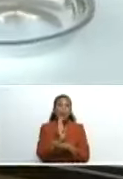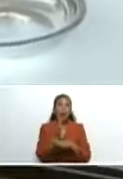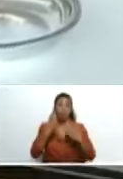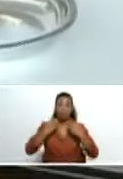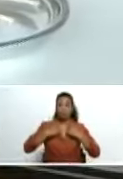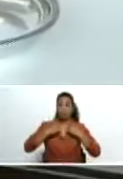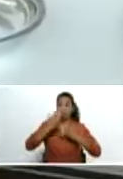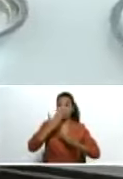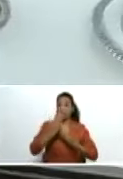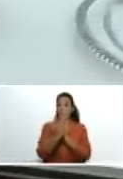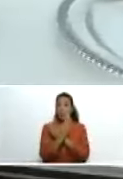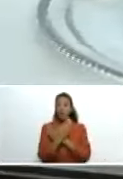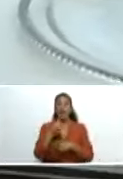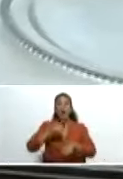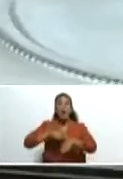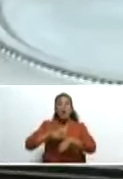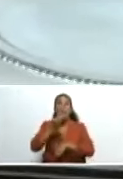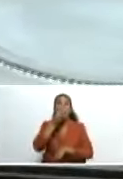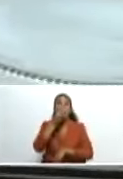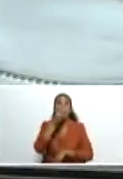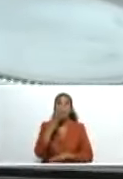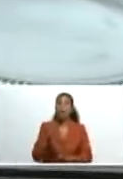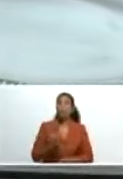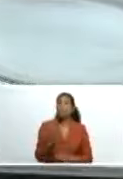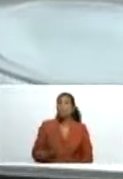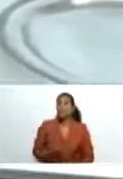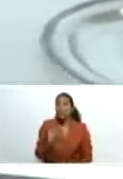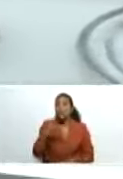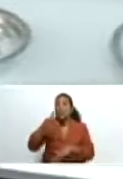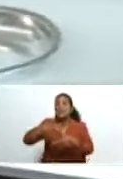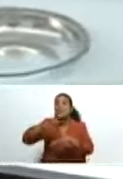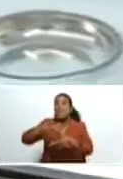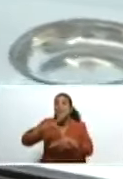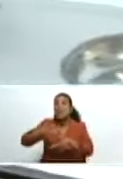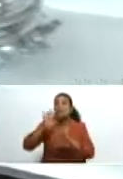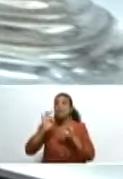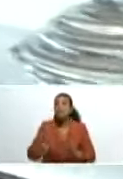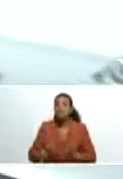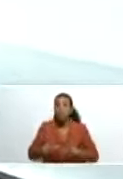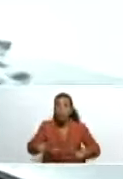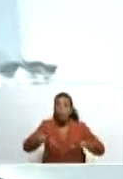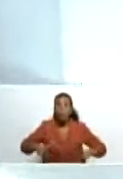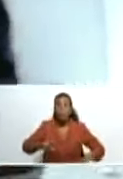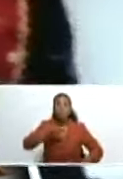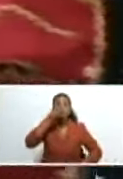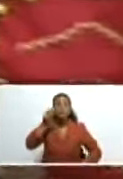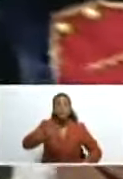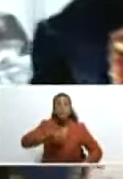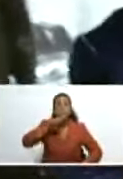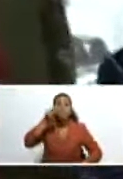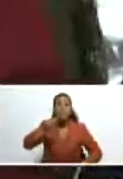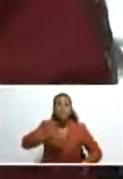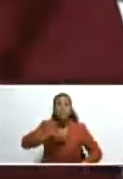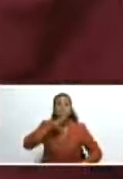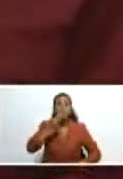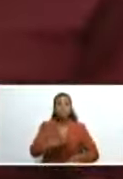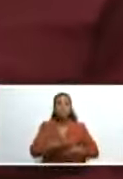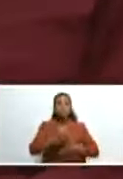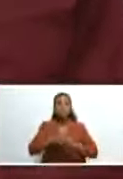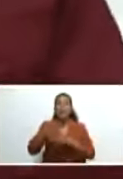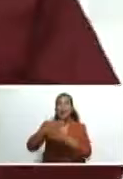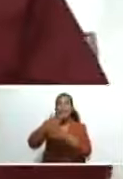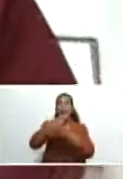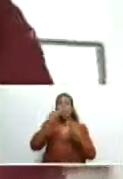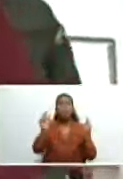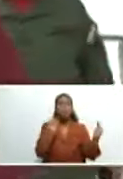apariencia, para él la hora de la comida era un momento sagrado. Tiene que ser un momento sagrado, la hora de la comida para